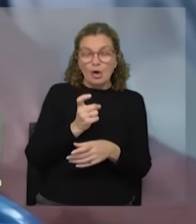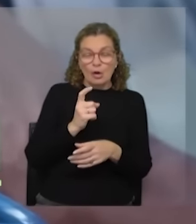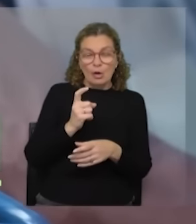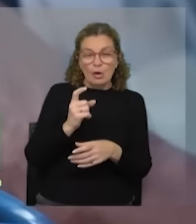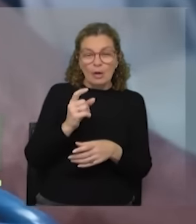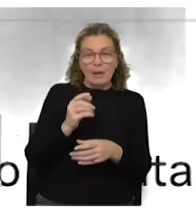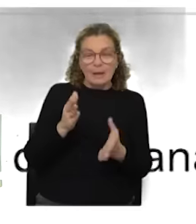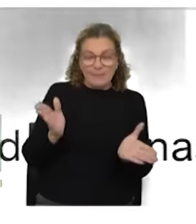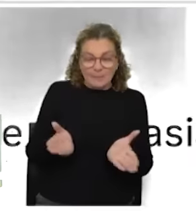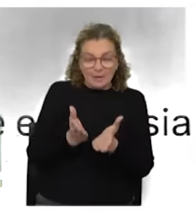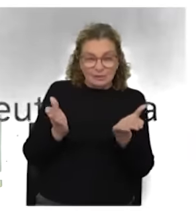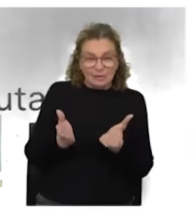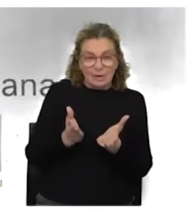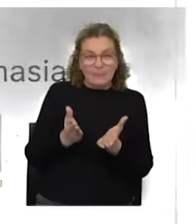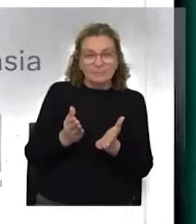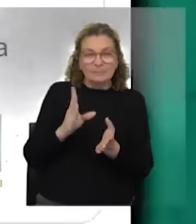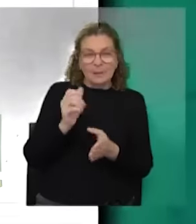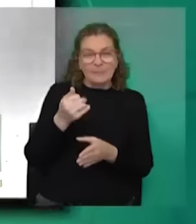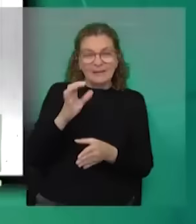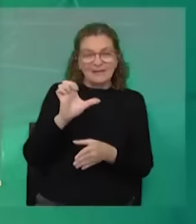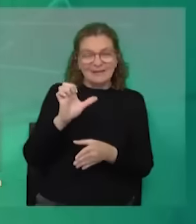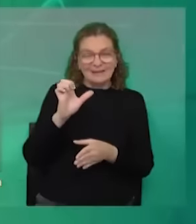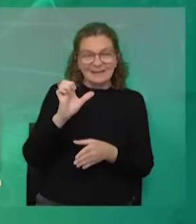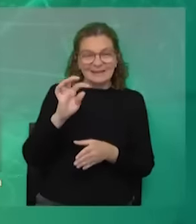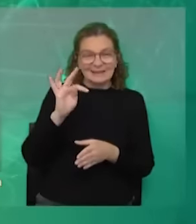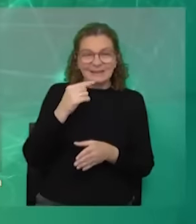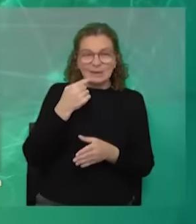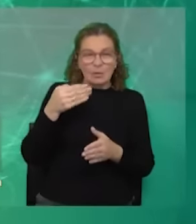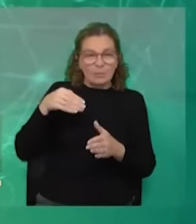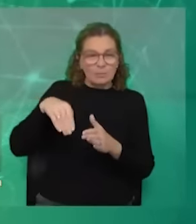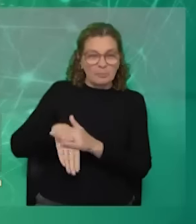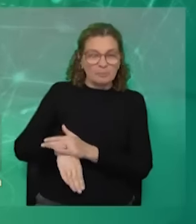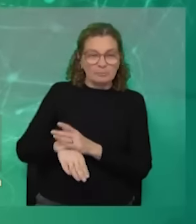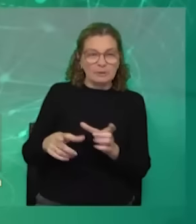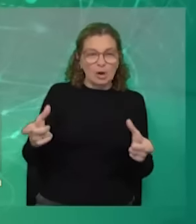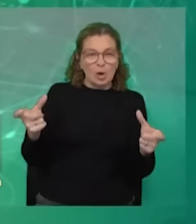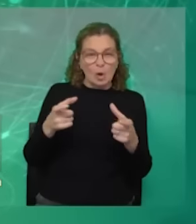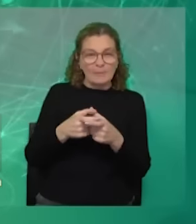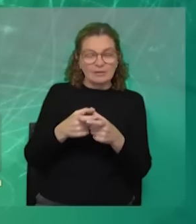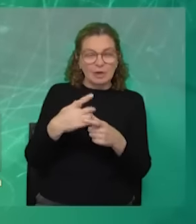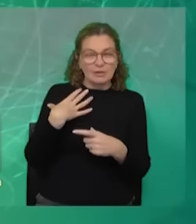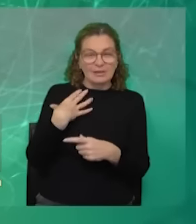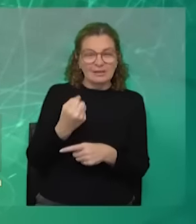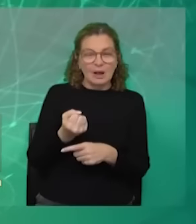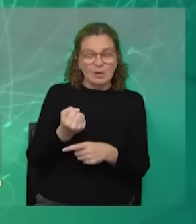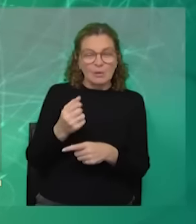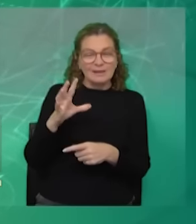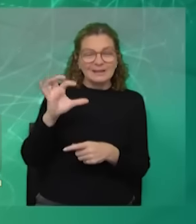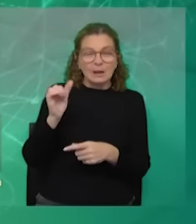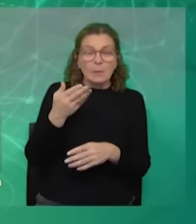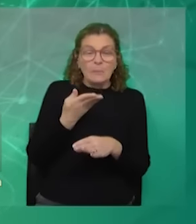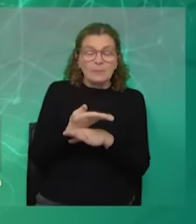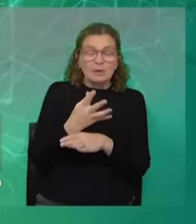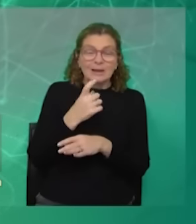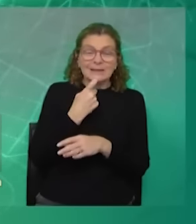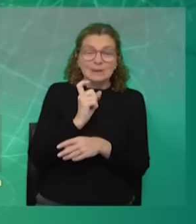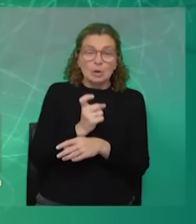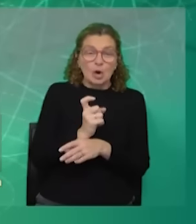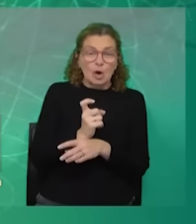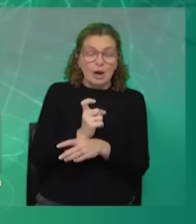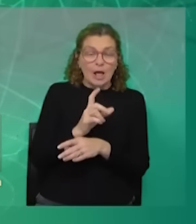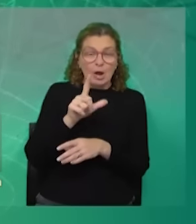principales uses de la iniciativa dijo que el proyecto está enterrado en la comisión de salud del senado anunció que le pidió al senador Colorado Pablo